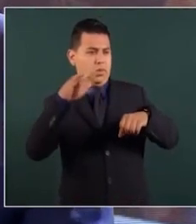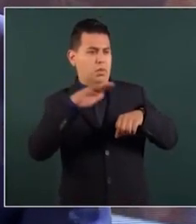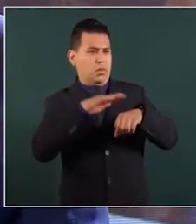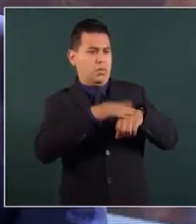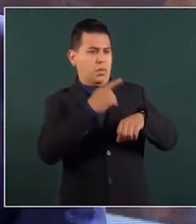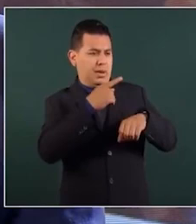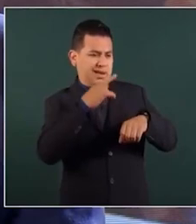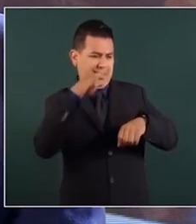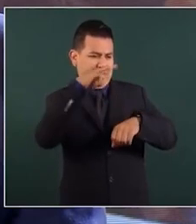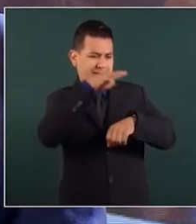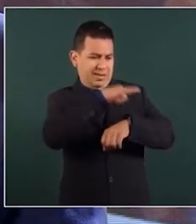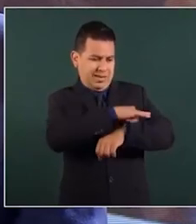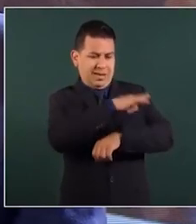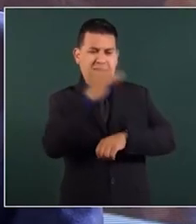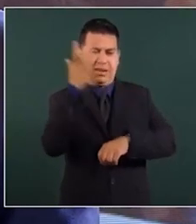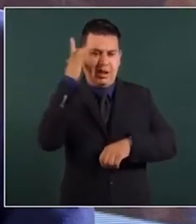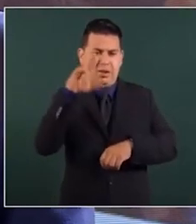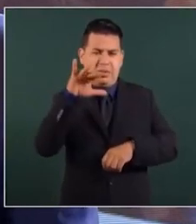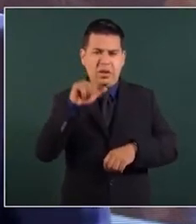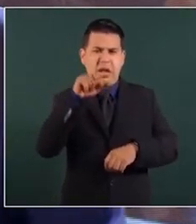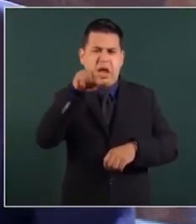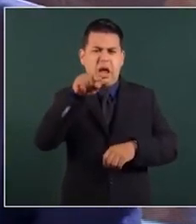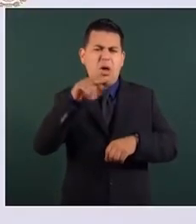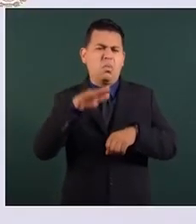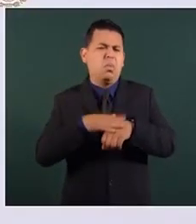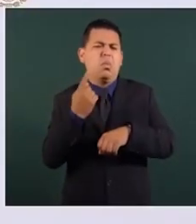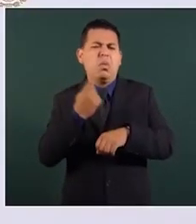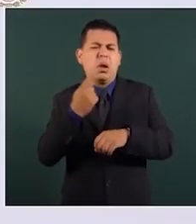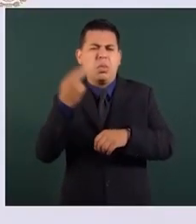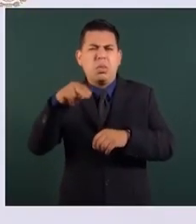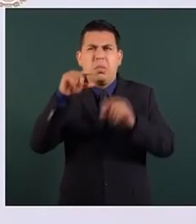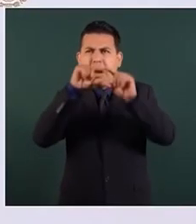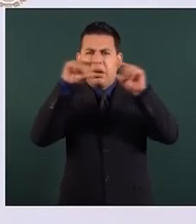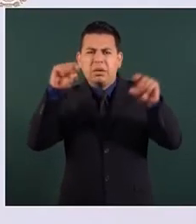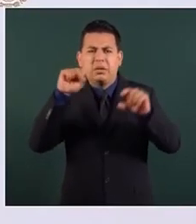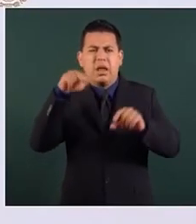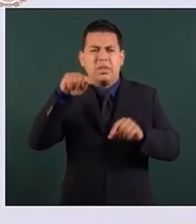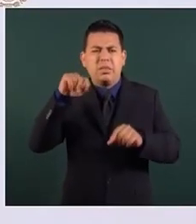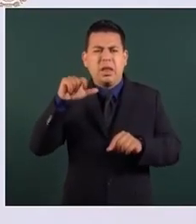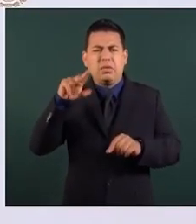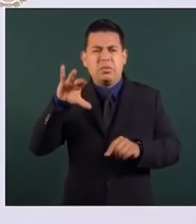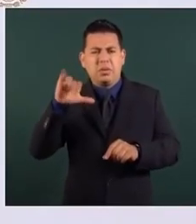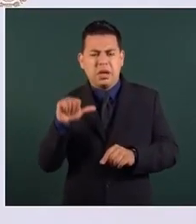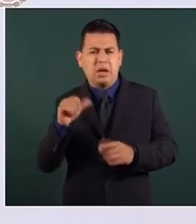Ángeles, que él había estudiado en escuelas